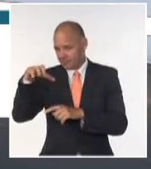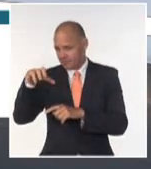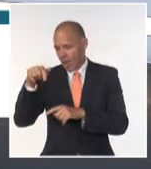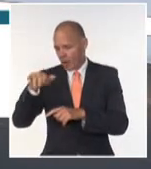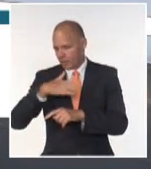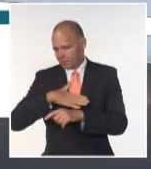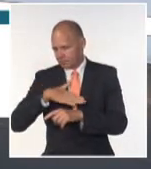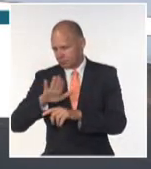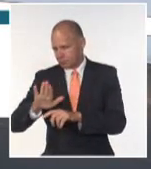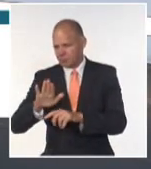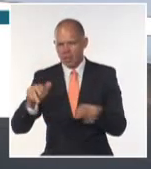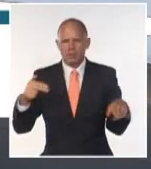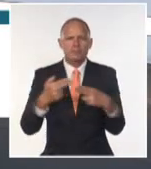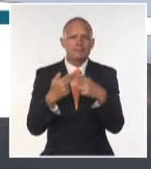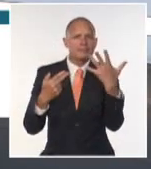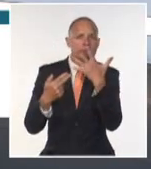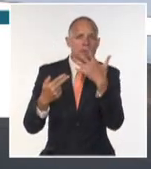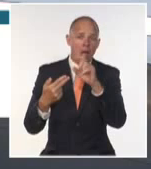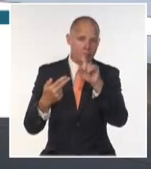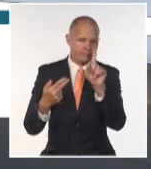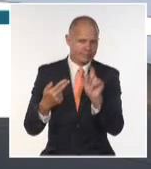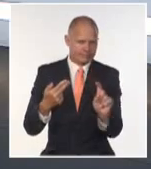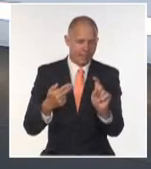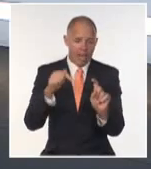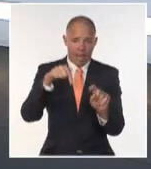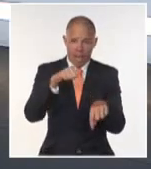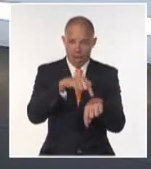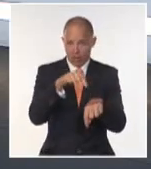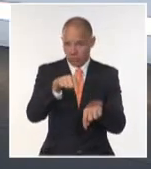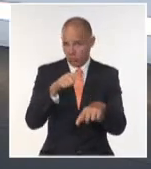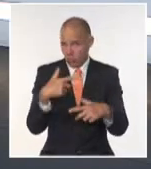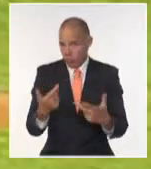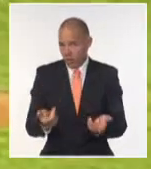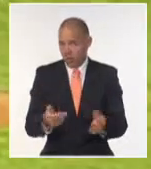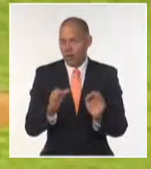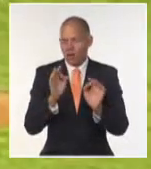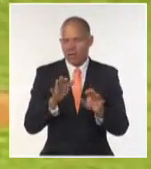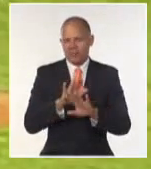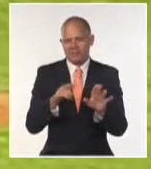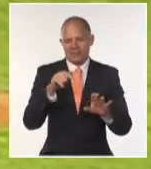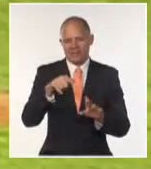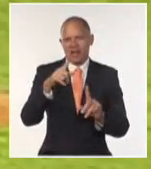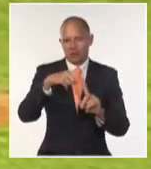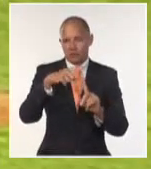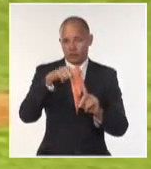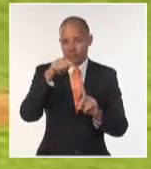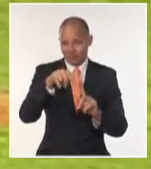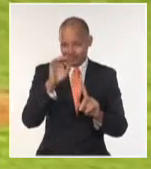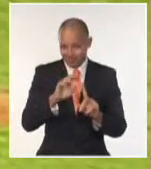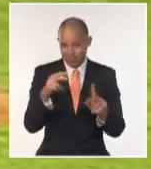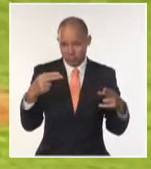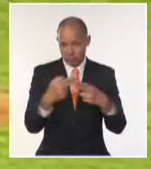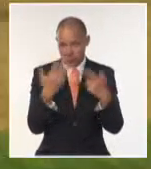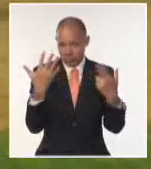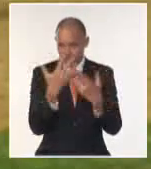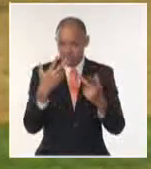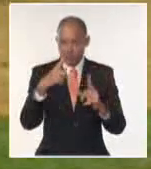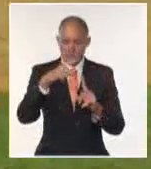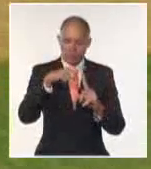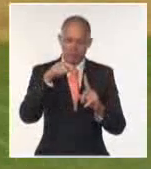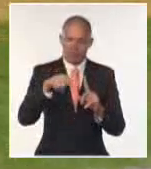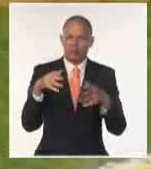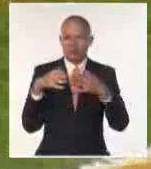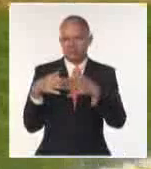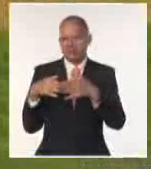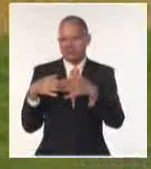de la pelota cubana a esta hora en el estadio Julio Antonio Mella en el balcón del oriente cubano los alazanes de Granma y los